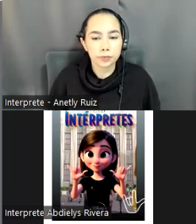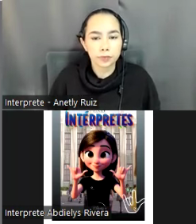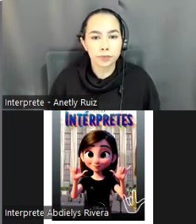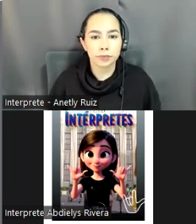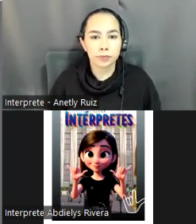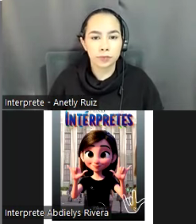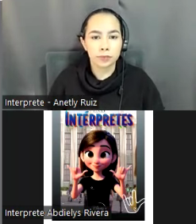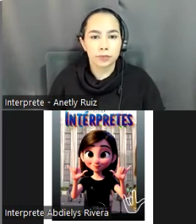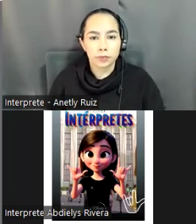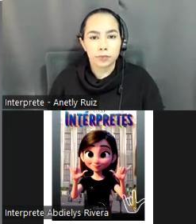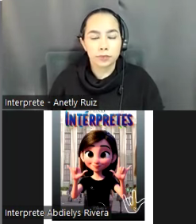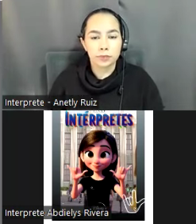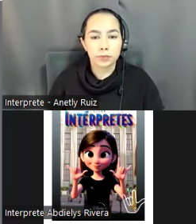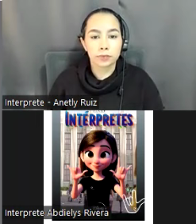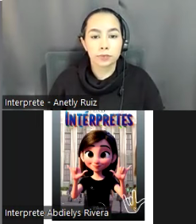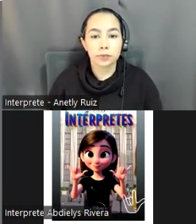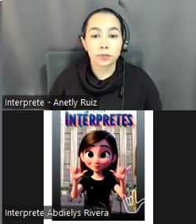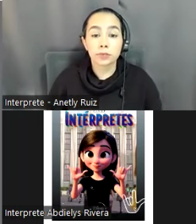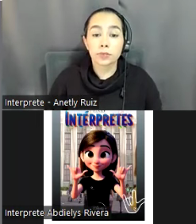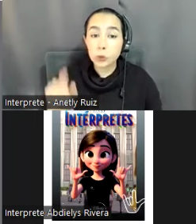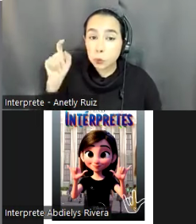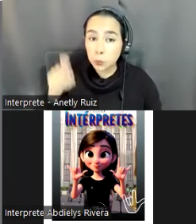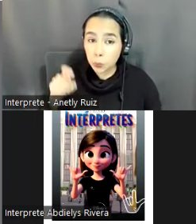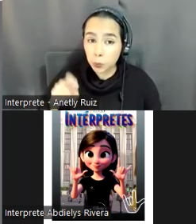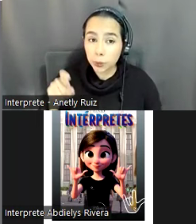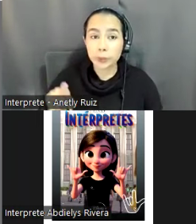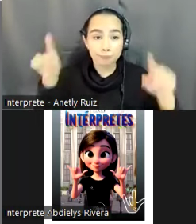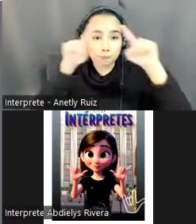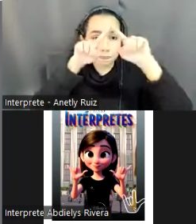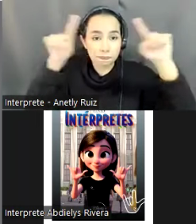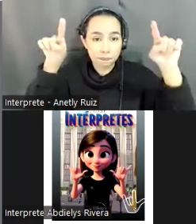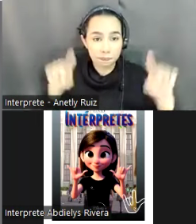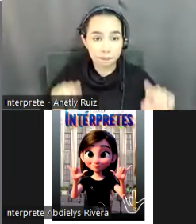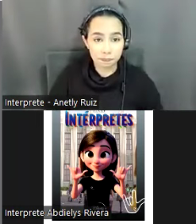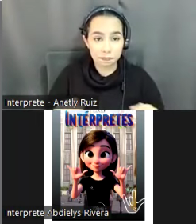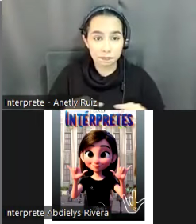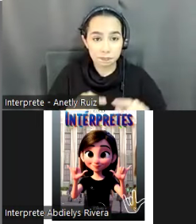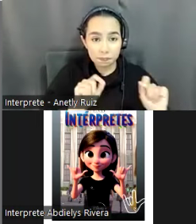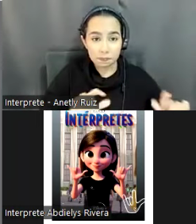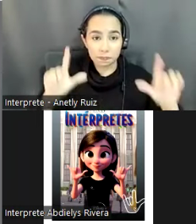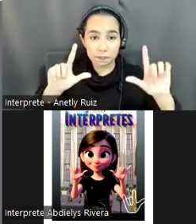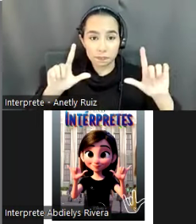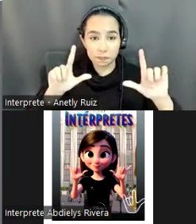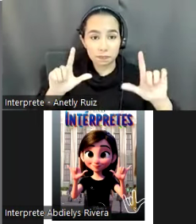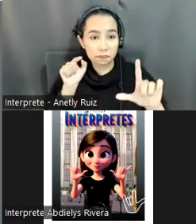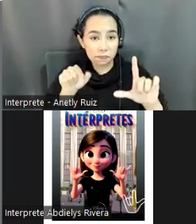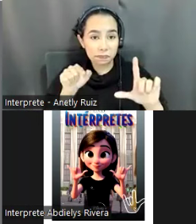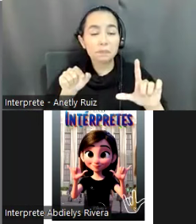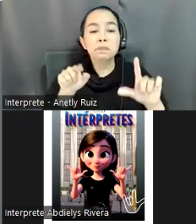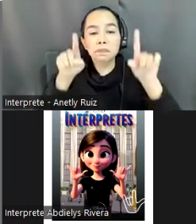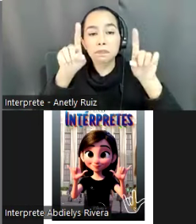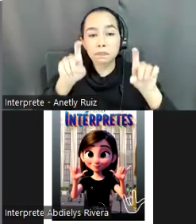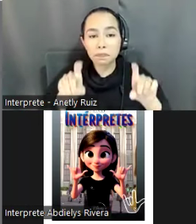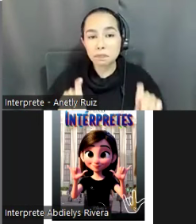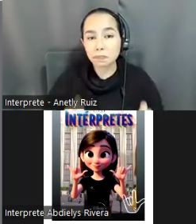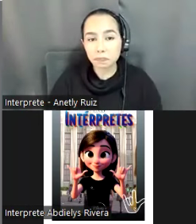Entendemos que deben estar observando en sus pantallas un pop-out donde se incluye, ¿verdad?, la información de lo que son las premisas de la preprueba.